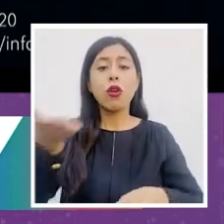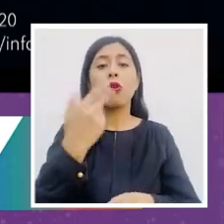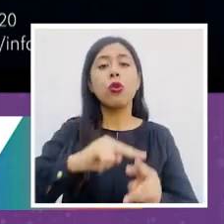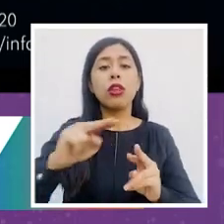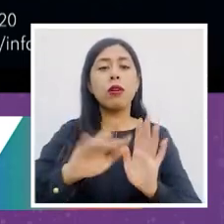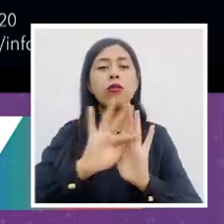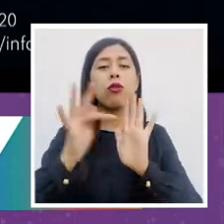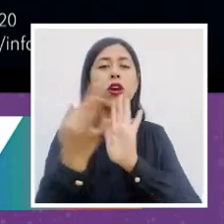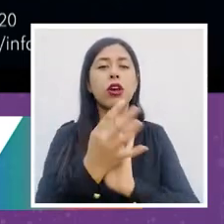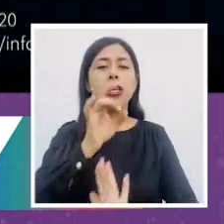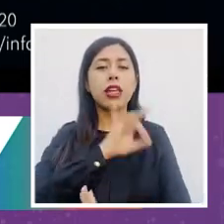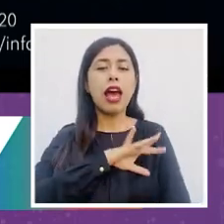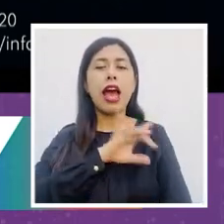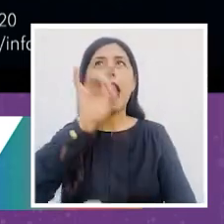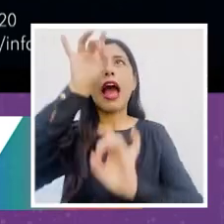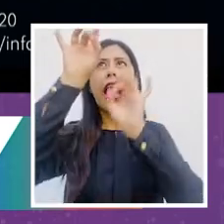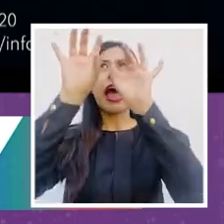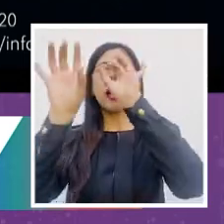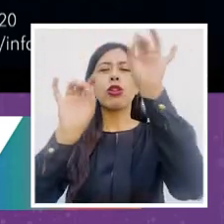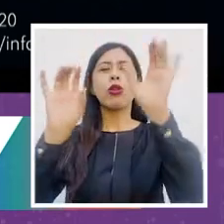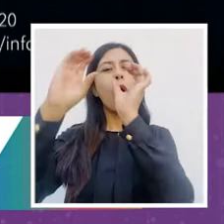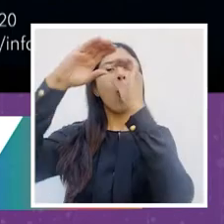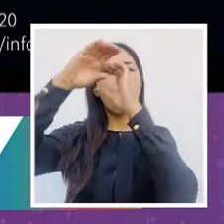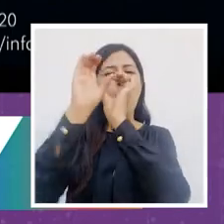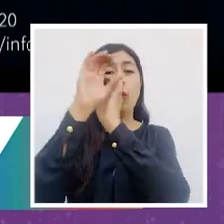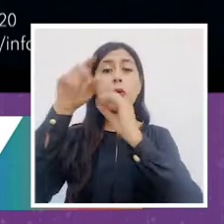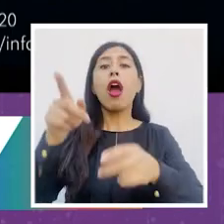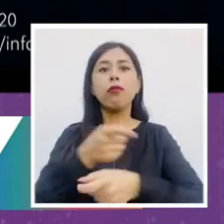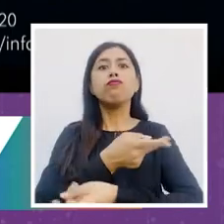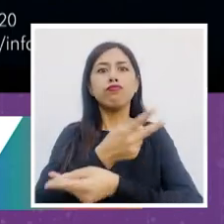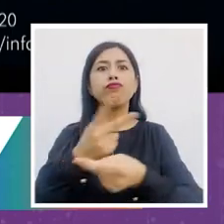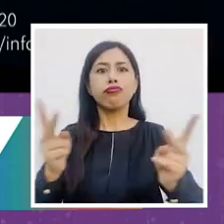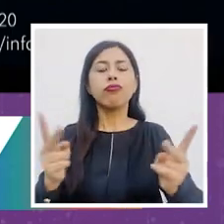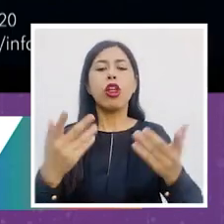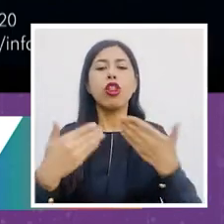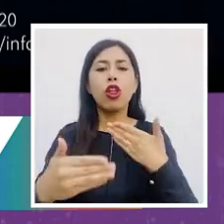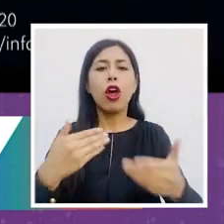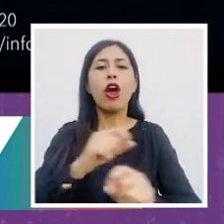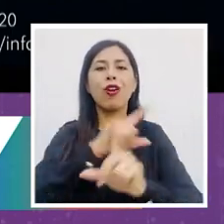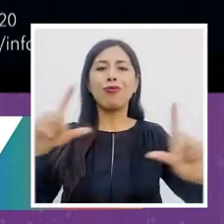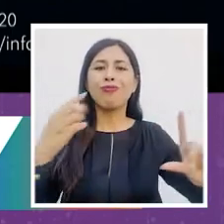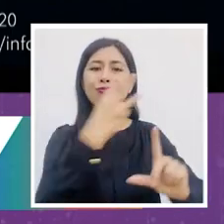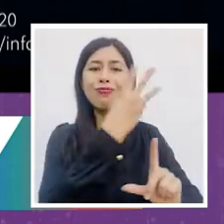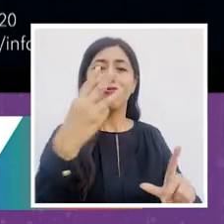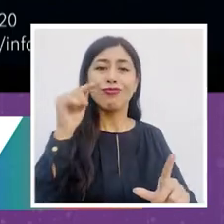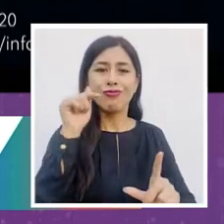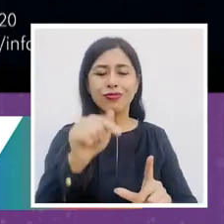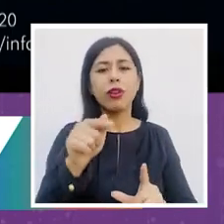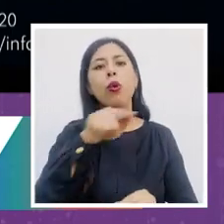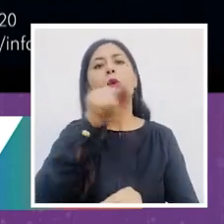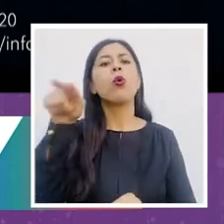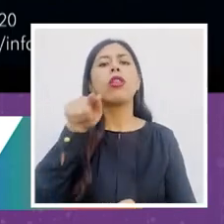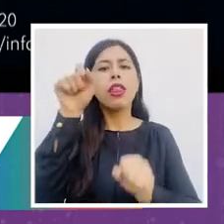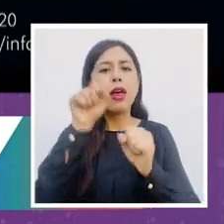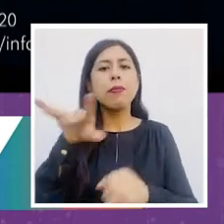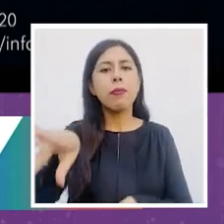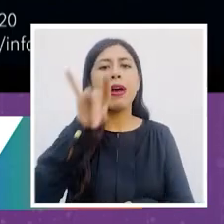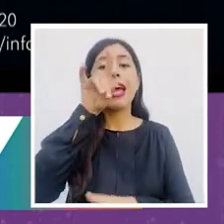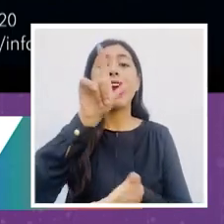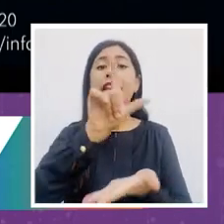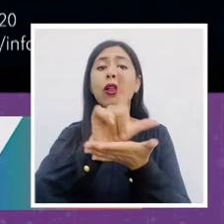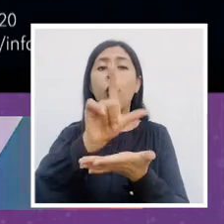Astronomía, que está publicado en ese sitio web, en donde ustedes pueden elegir por lo menos 10 lugares